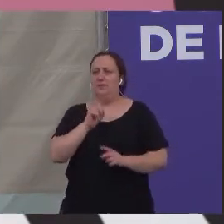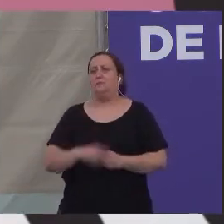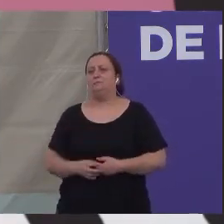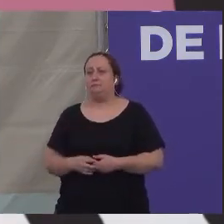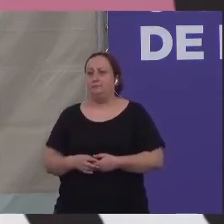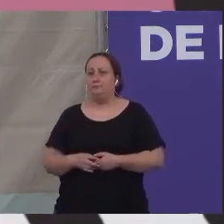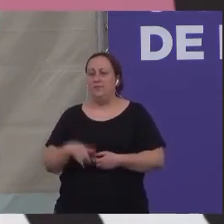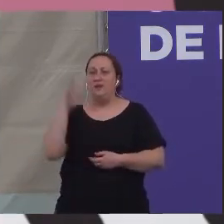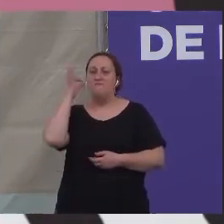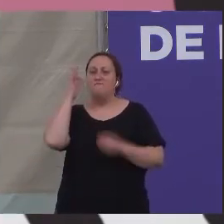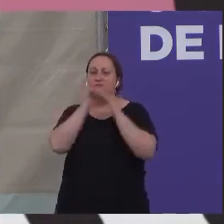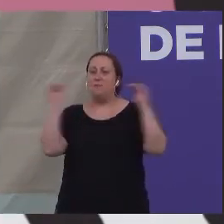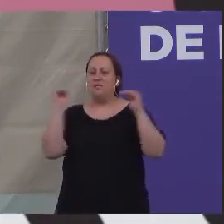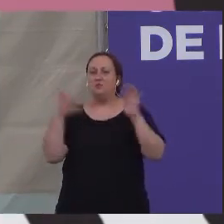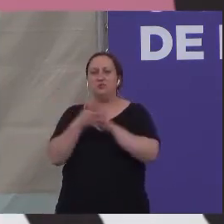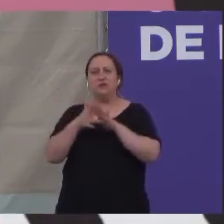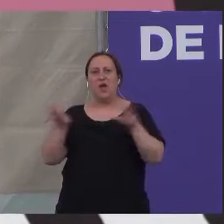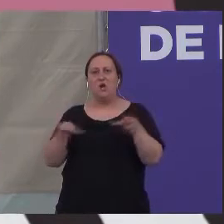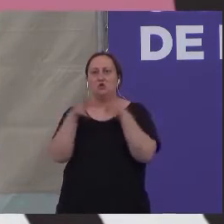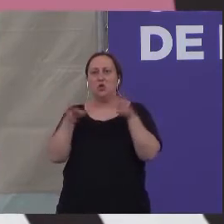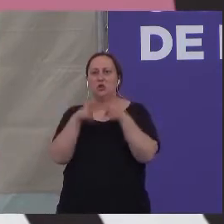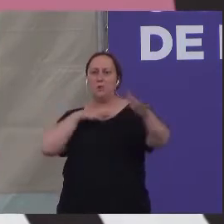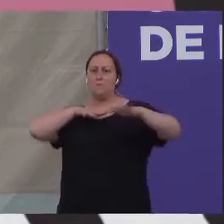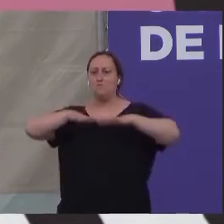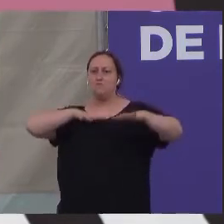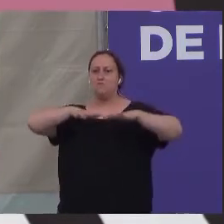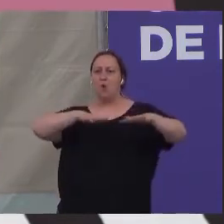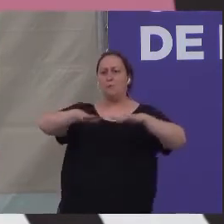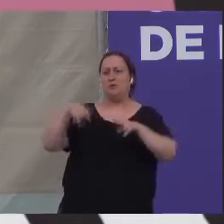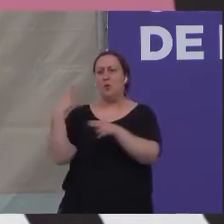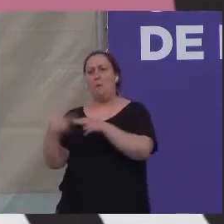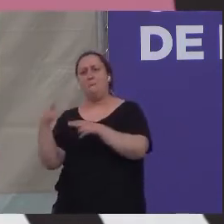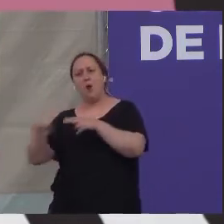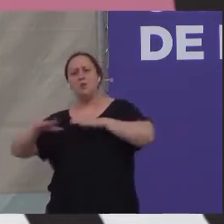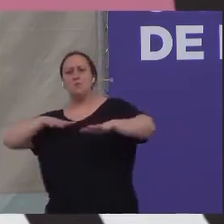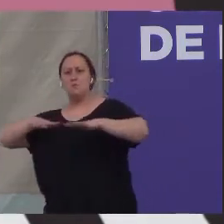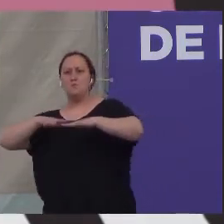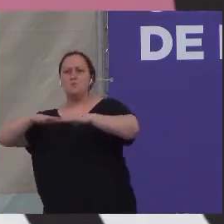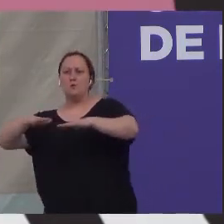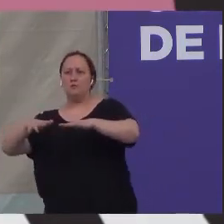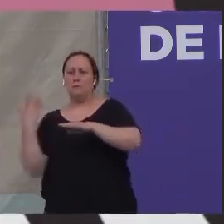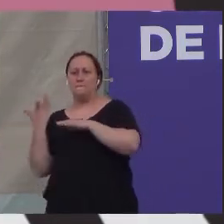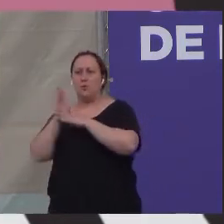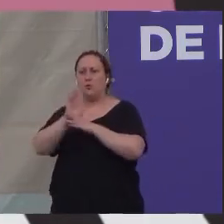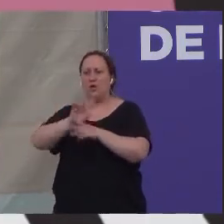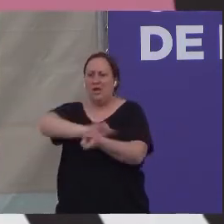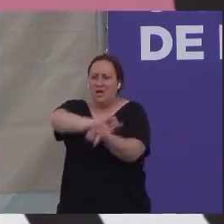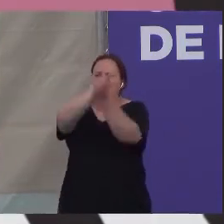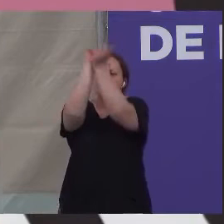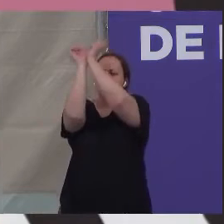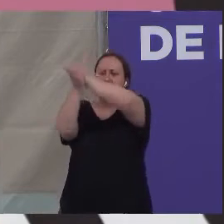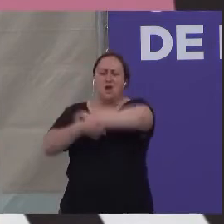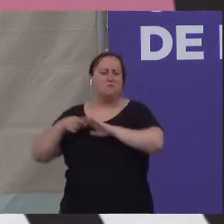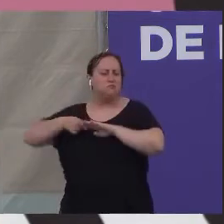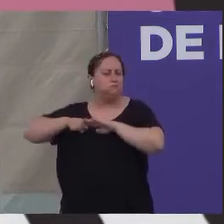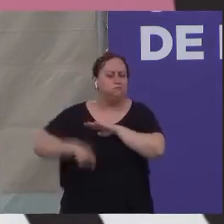El feminismo es un movimiento social y es un movimiento político. Propone cambios profundos en la sociedad,